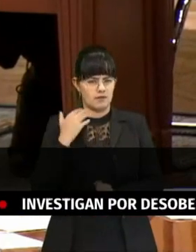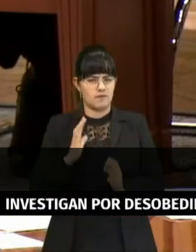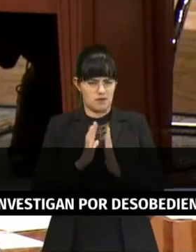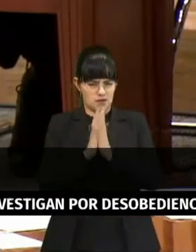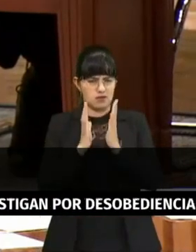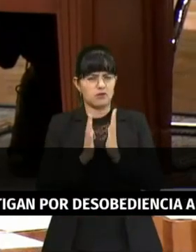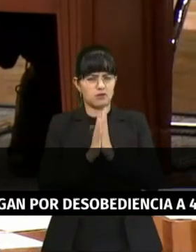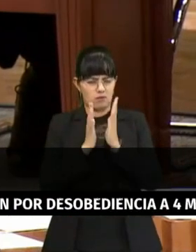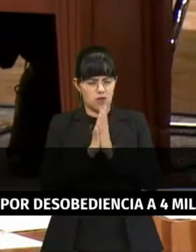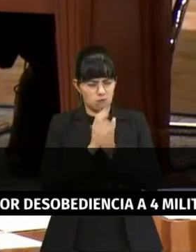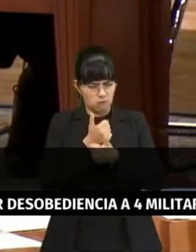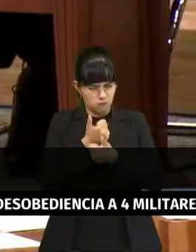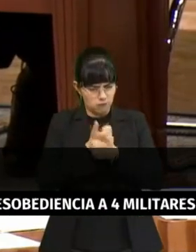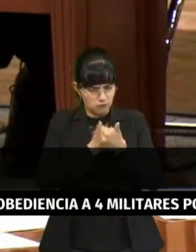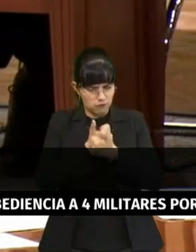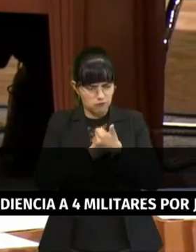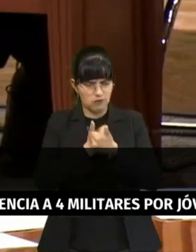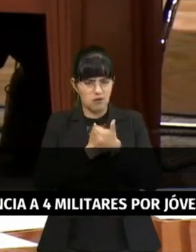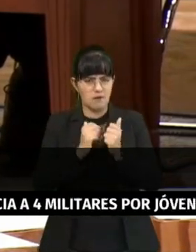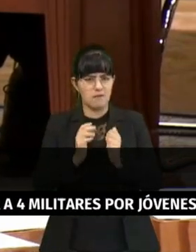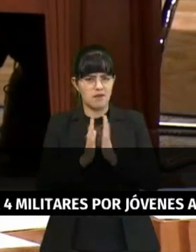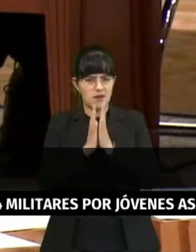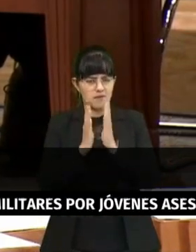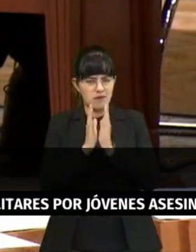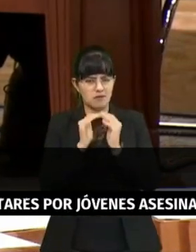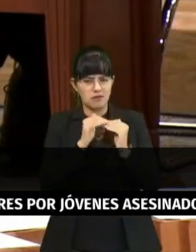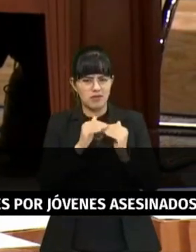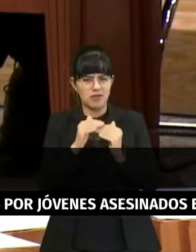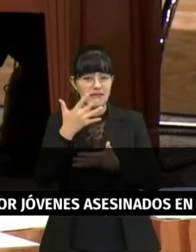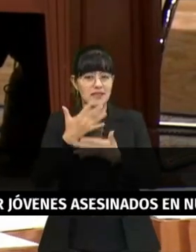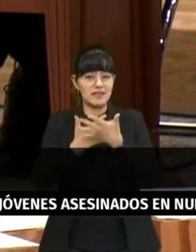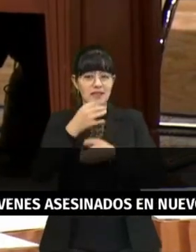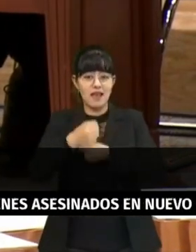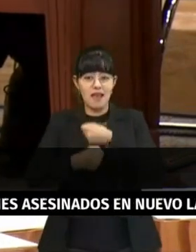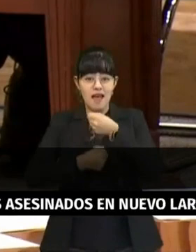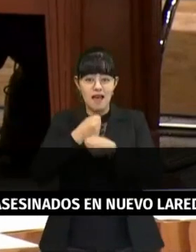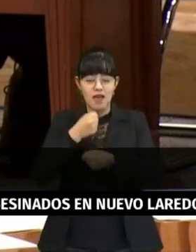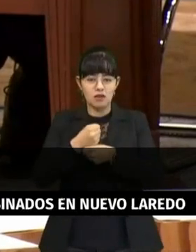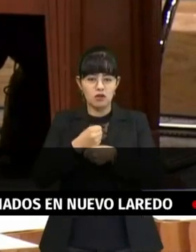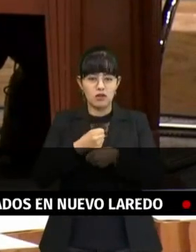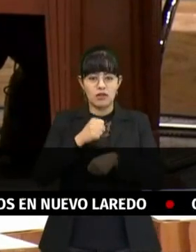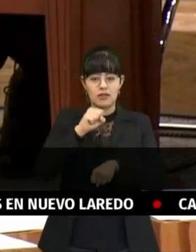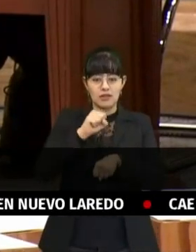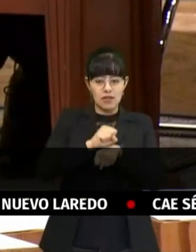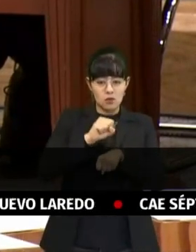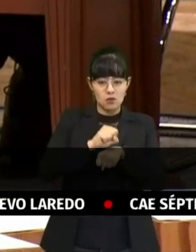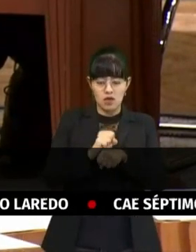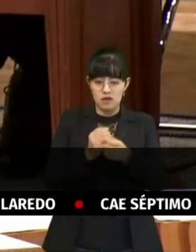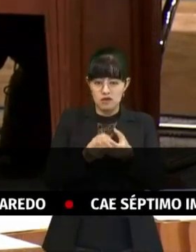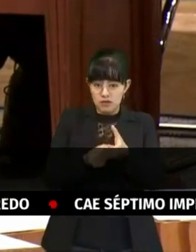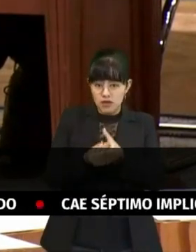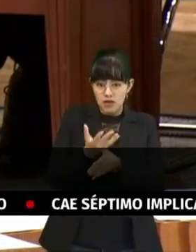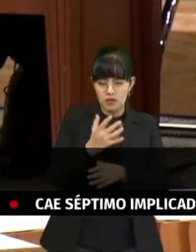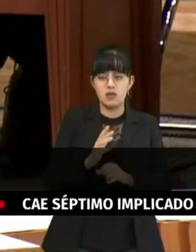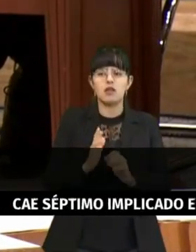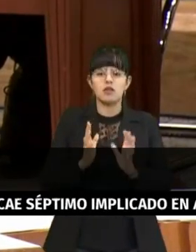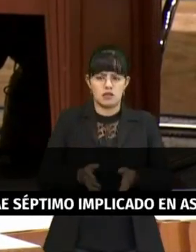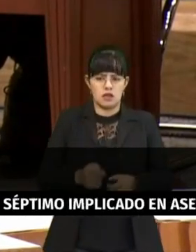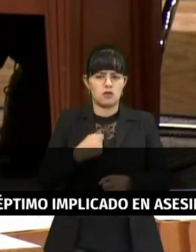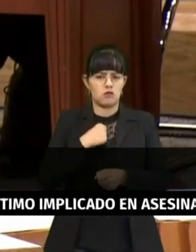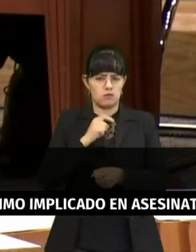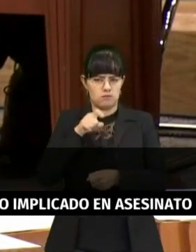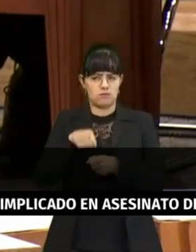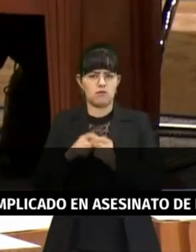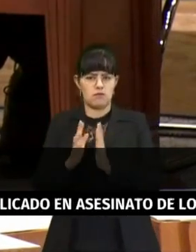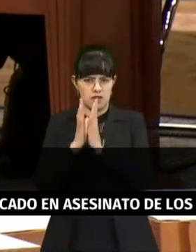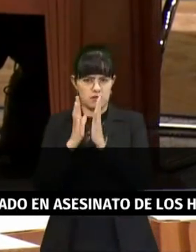las manifestaciones, pues son de bastante indignación por lo que ocurre. Incluso la consejera Dania Rabel emitió su respaldo a todos los